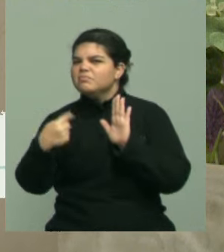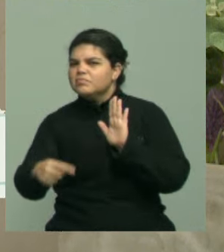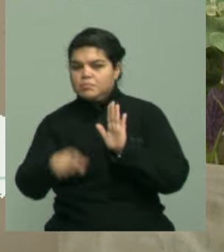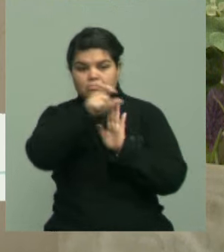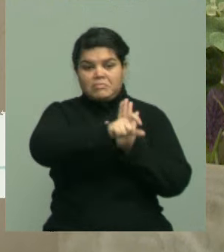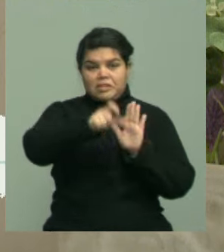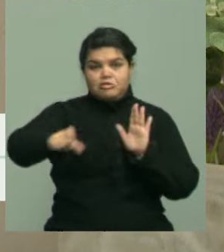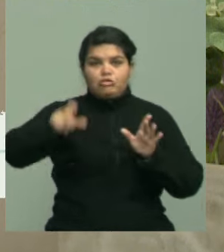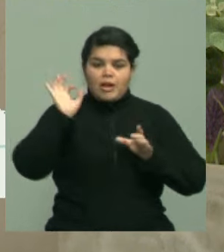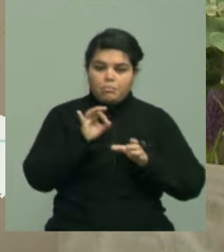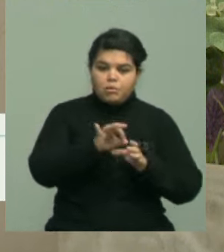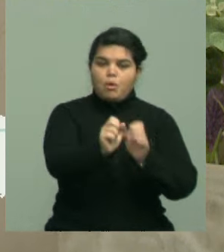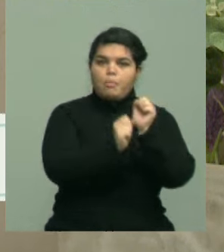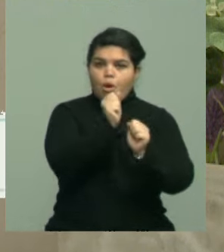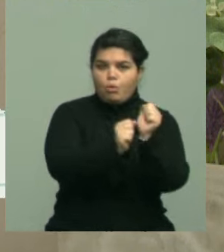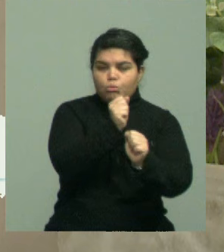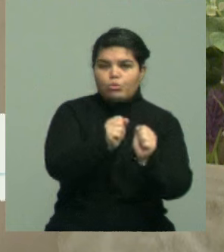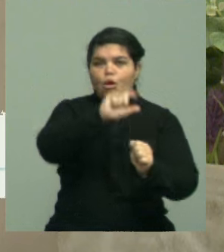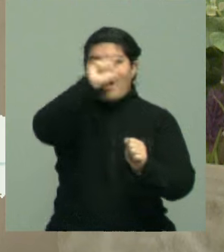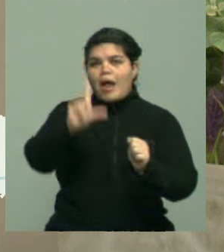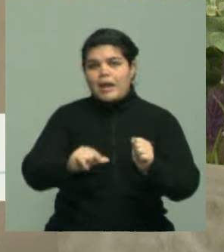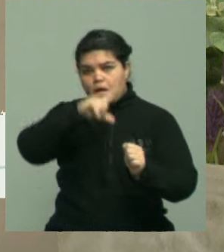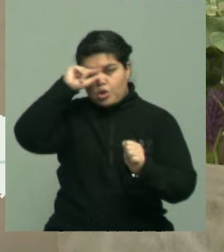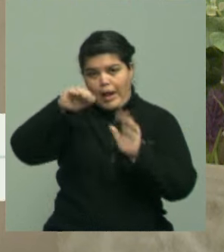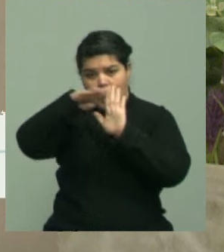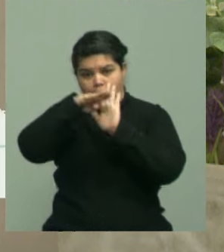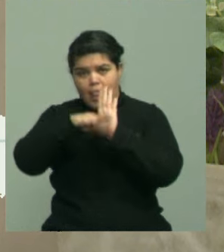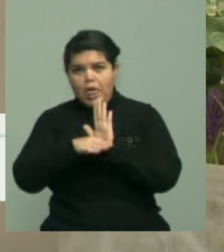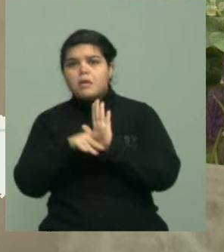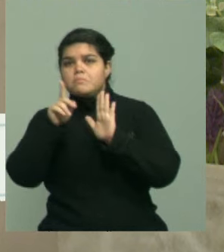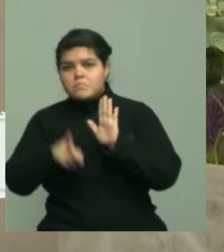de cannabis a nivel nacional. Ustedes como parte